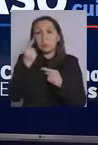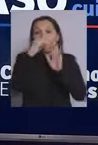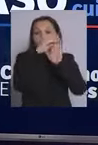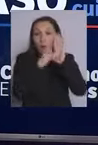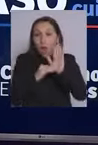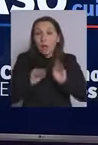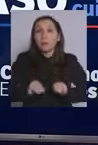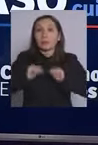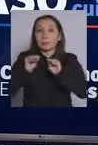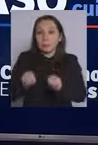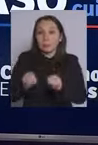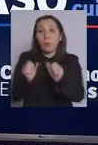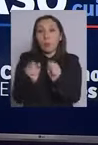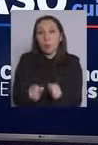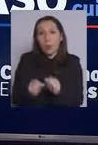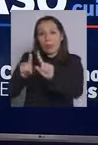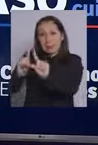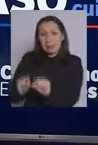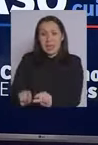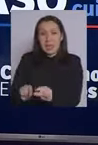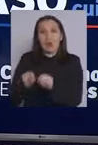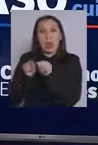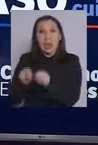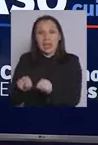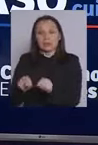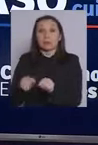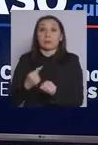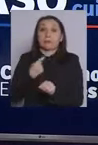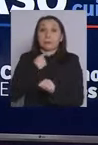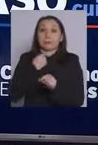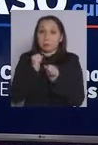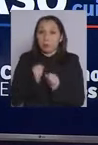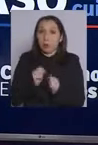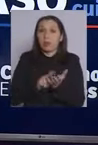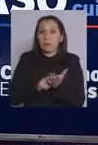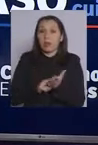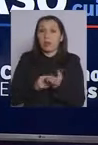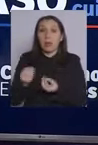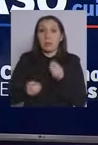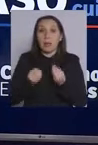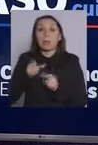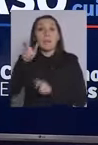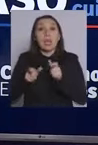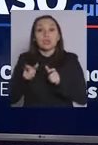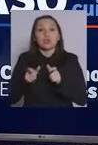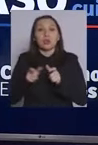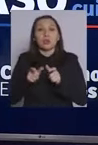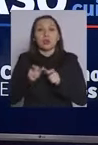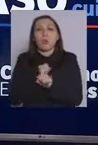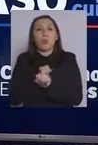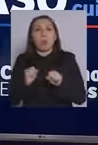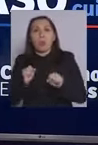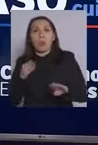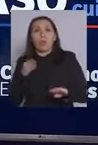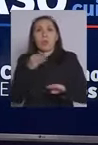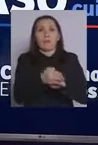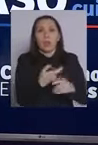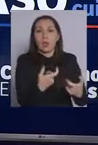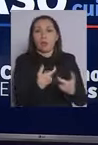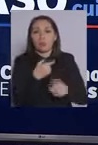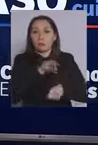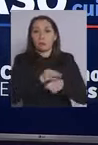que implementamos para poder reducir esto que efectivamente iba a ocurrir, que es que personas no se puedan atender debido a que